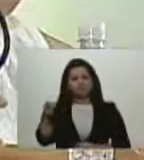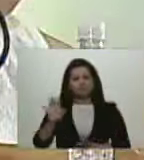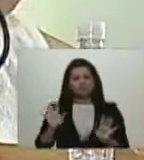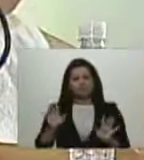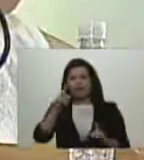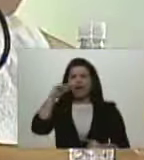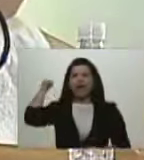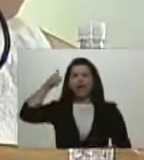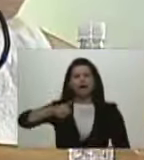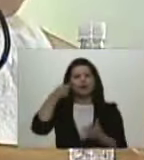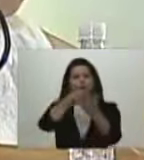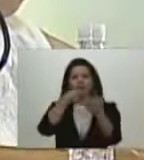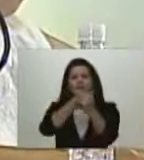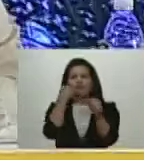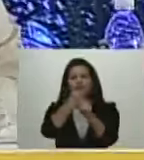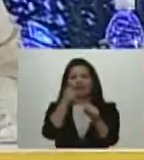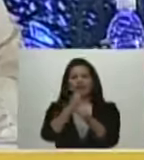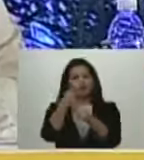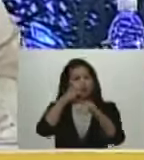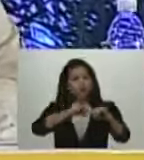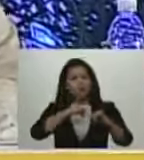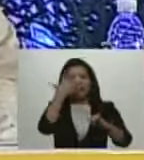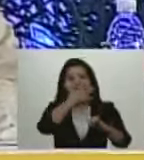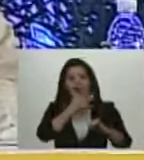¿Ah? Estamos igualitos, mira.